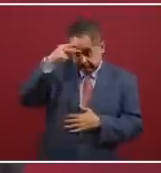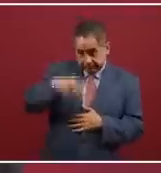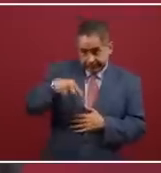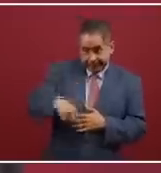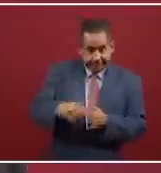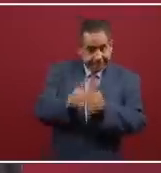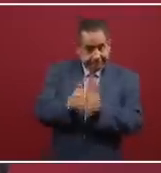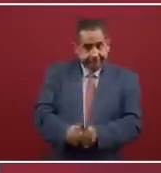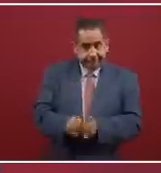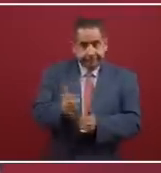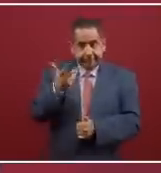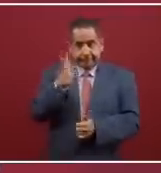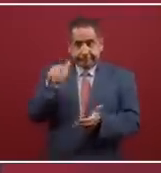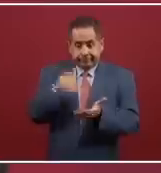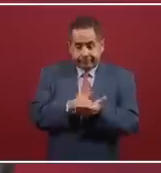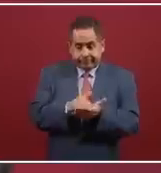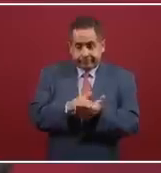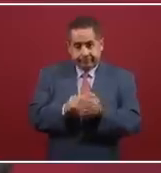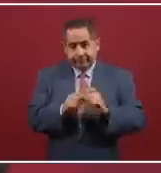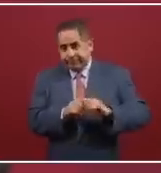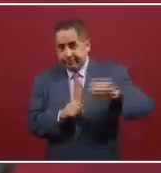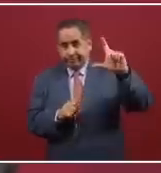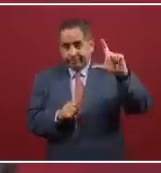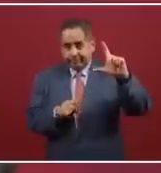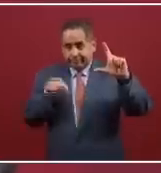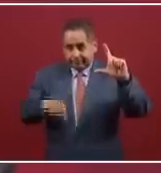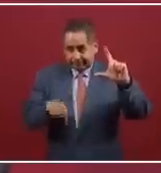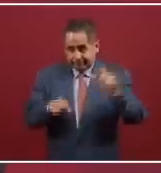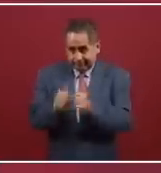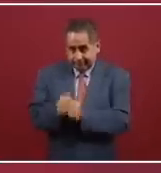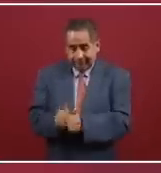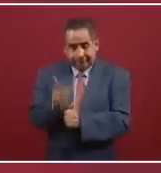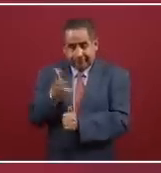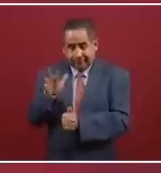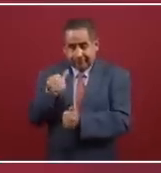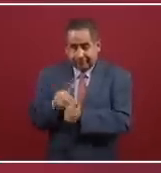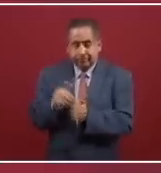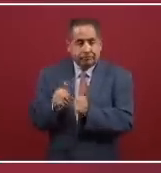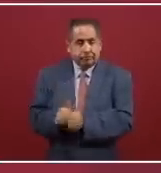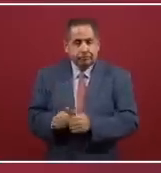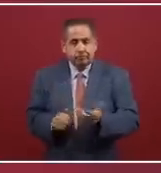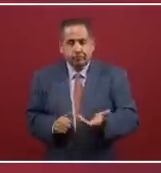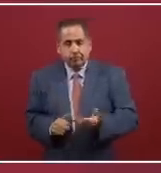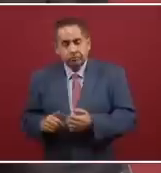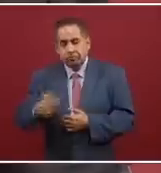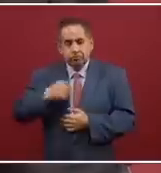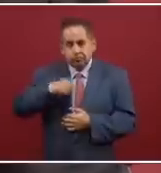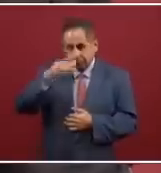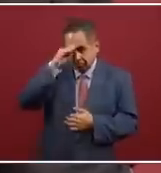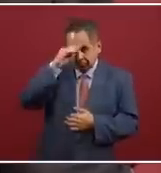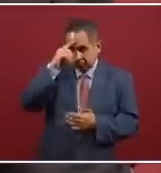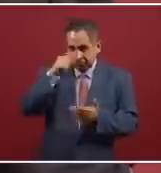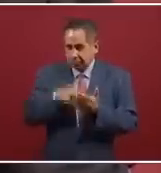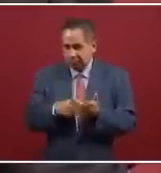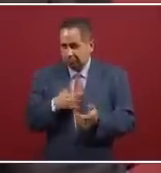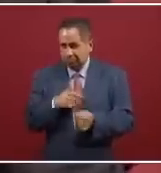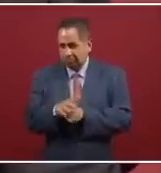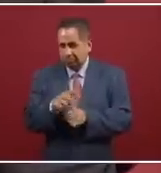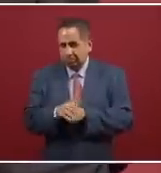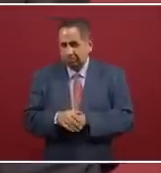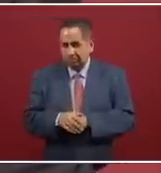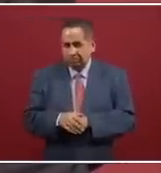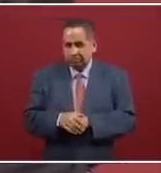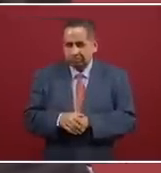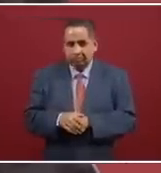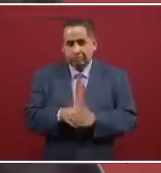ese es el orden d proporcional entonces no esperaría yo ni creo que sea factible que se tengan